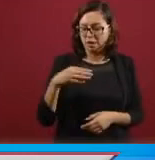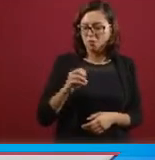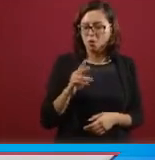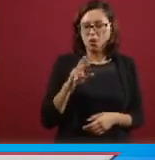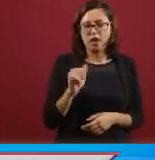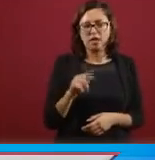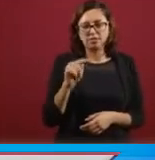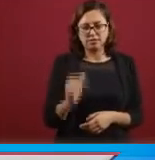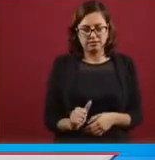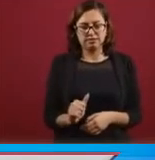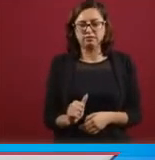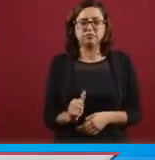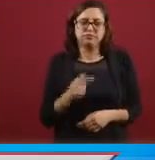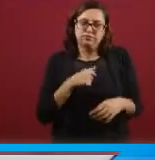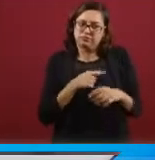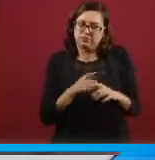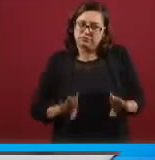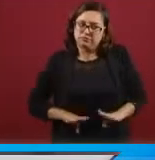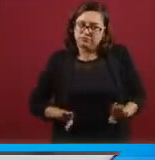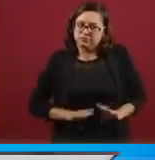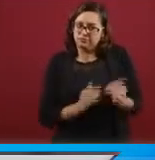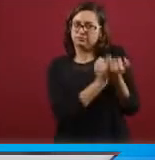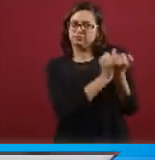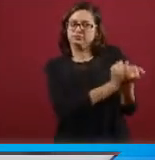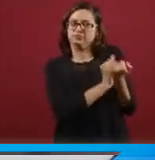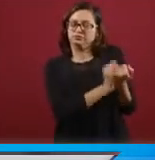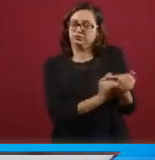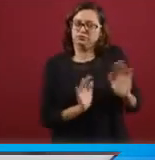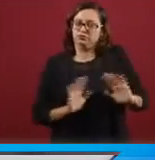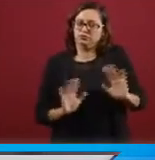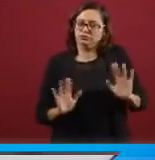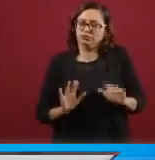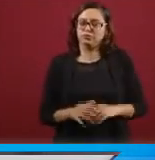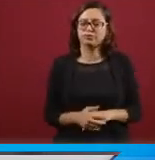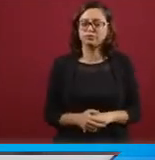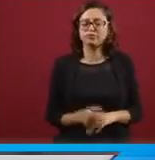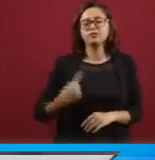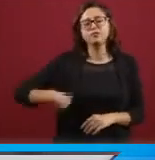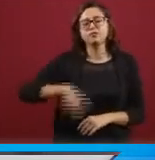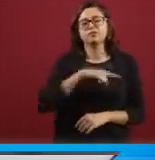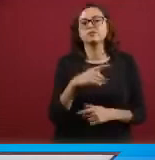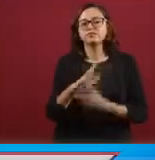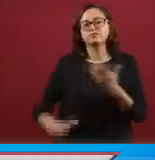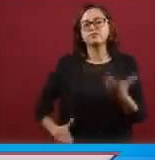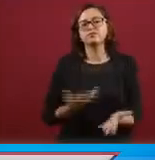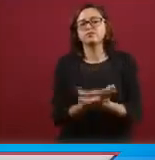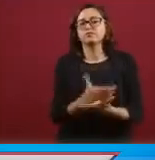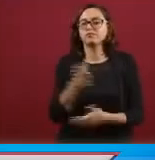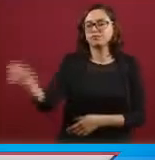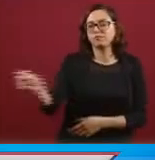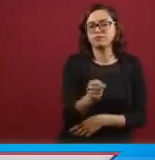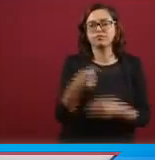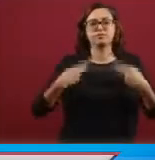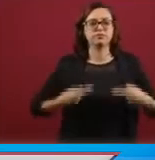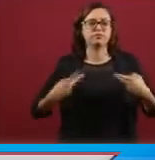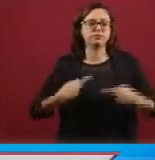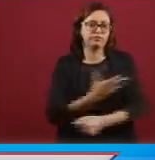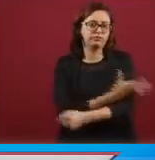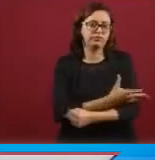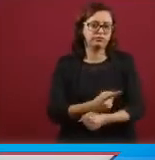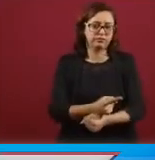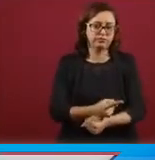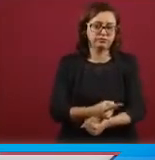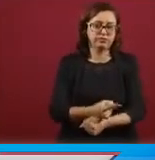ministro. Es que vamos a proponer a gente honesta. El presidente presentó el perfil de